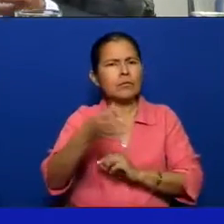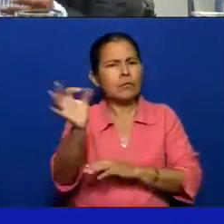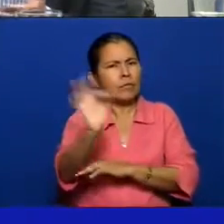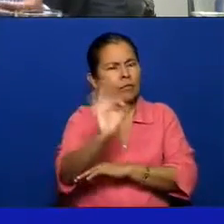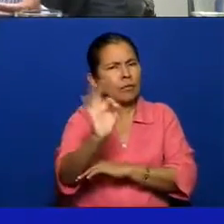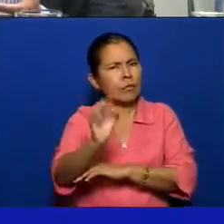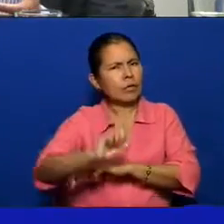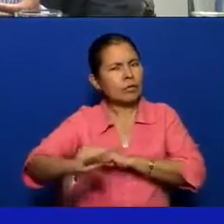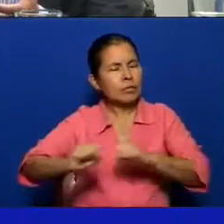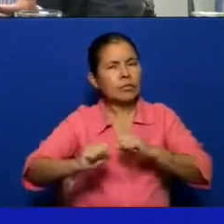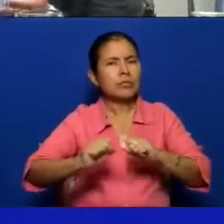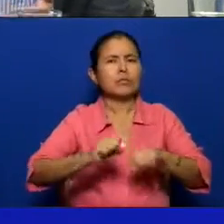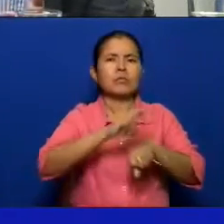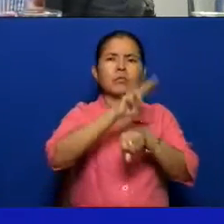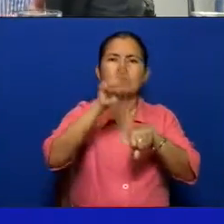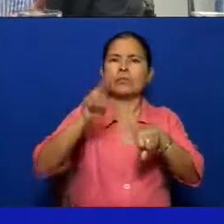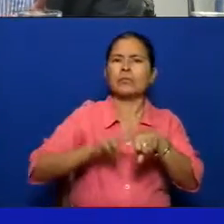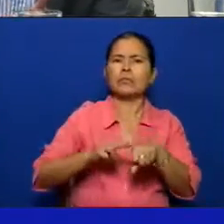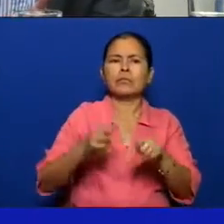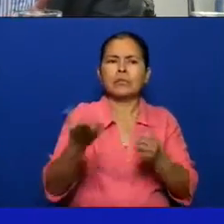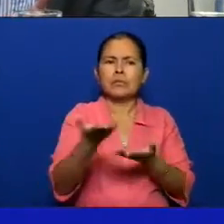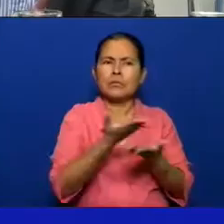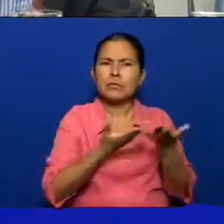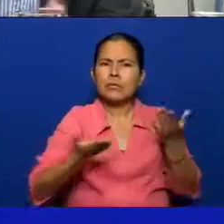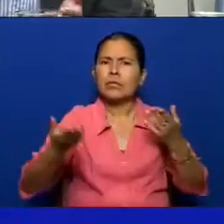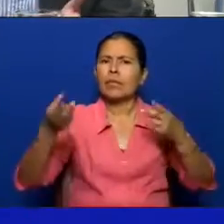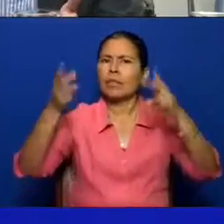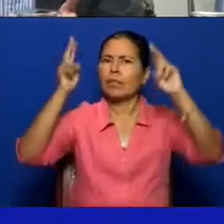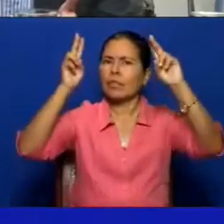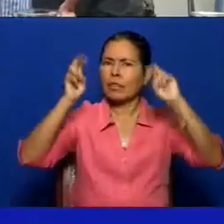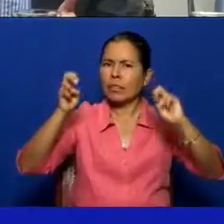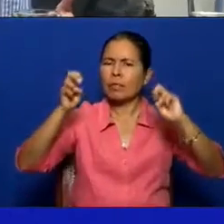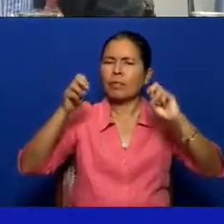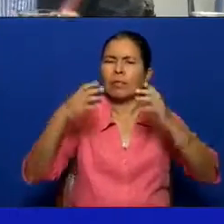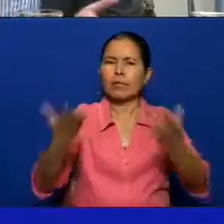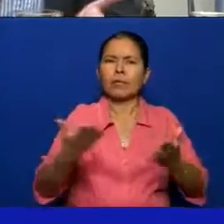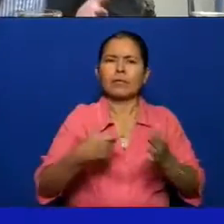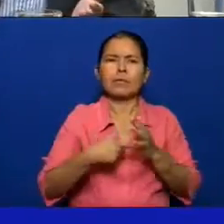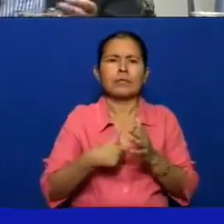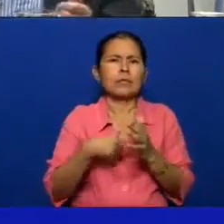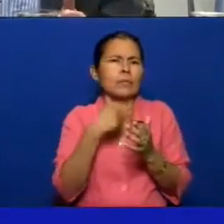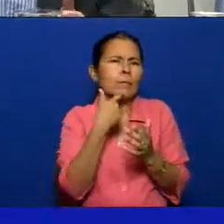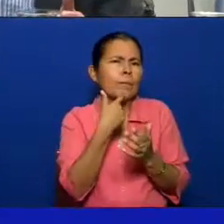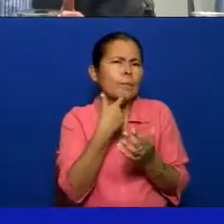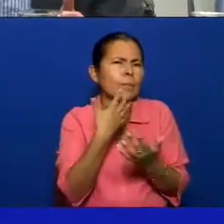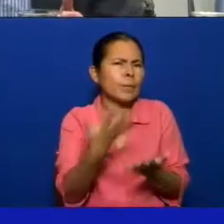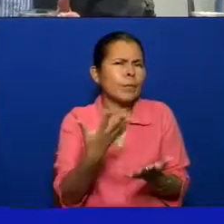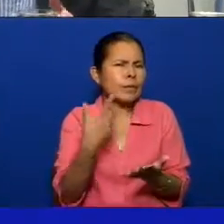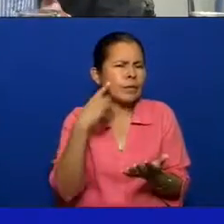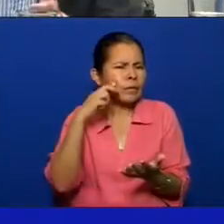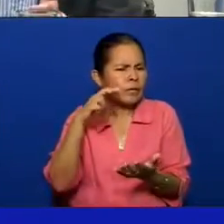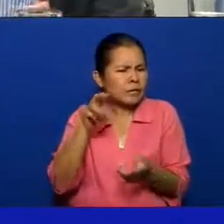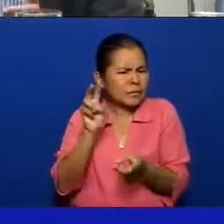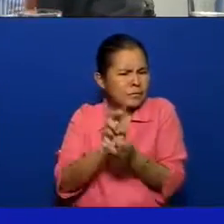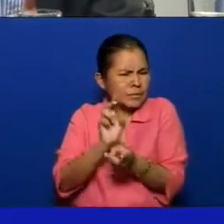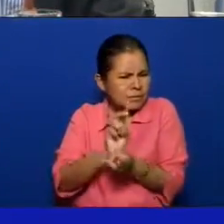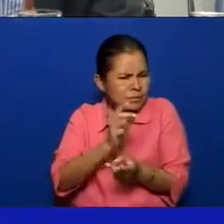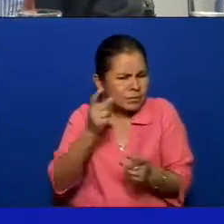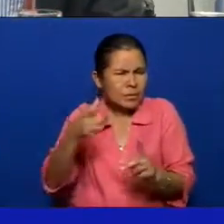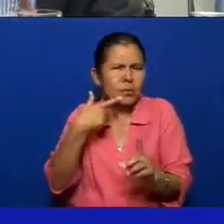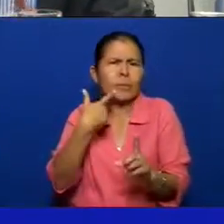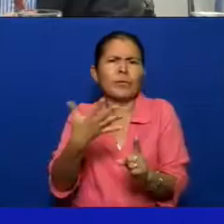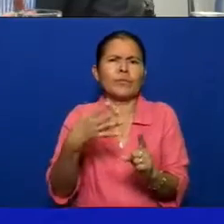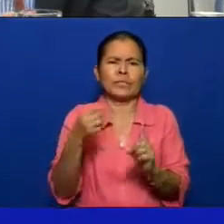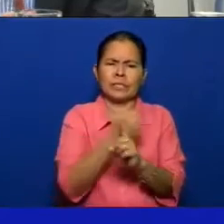una dinámica nacional de conversación sobre estos temas. Cuestionémonos, ¿por qué hay casos de abuso sexual o por qué hay